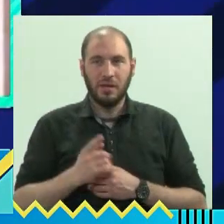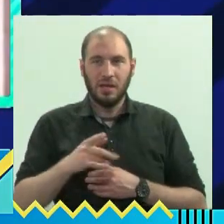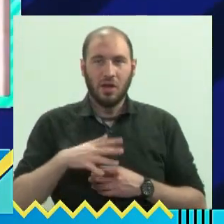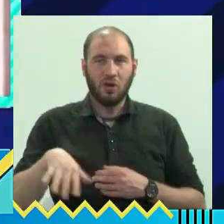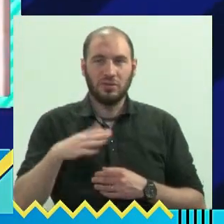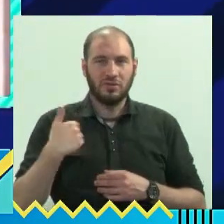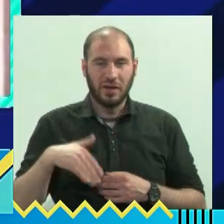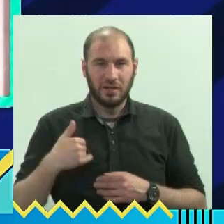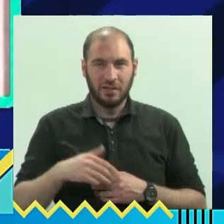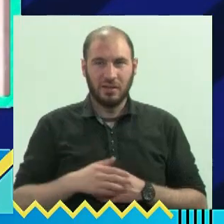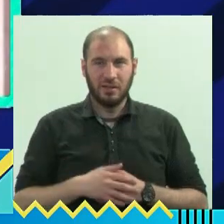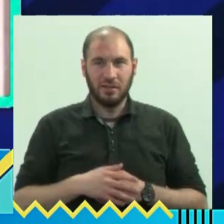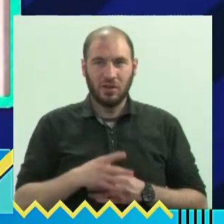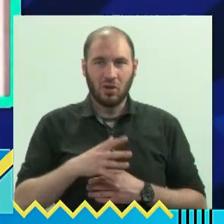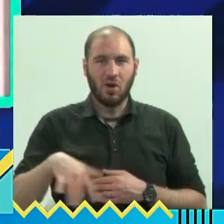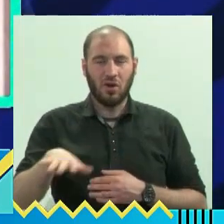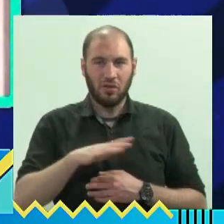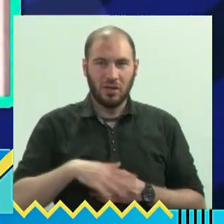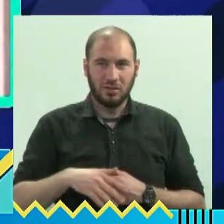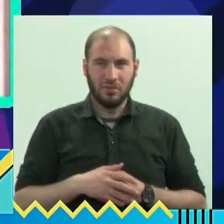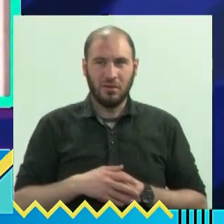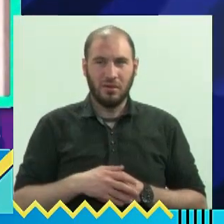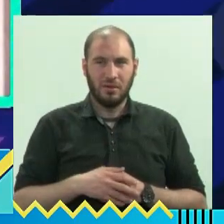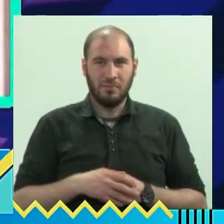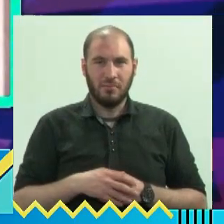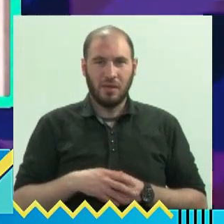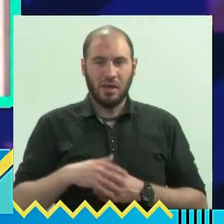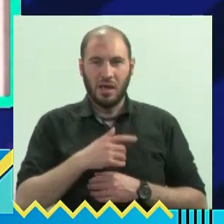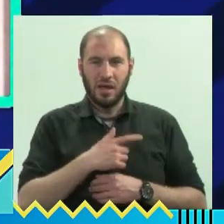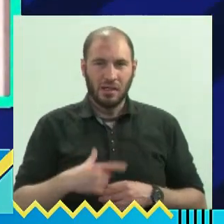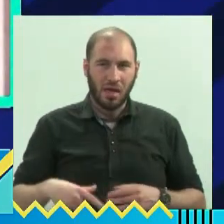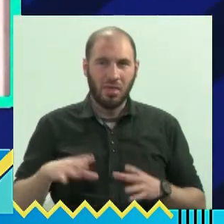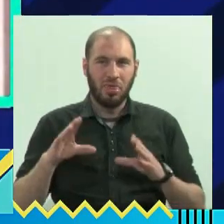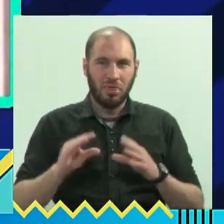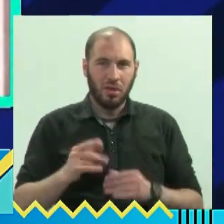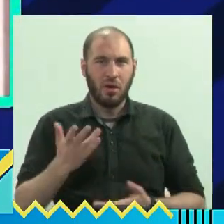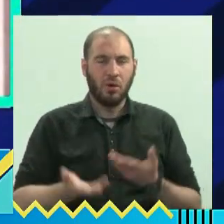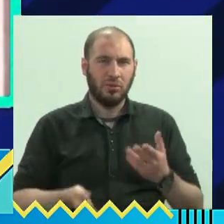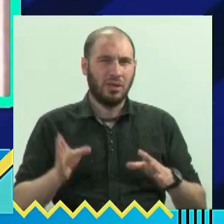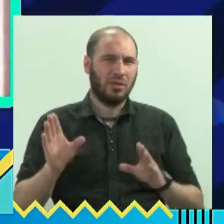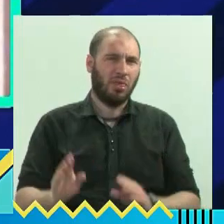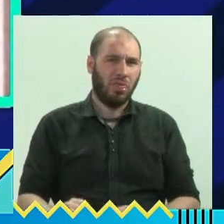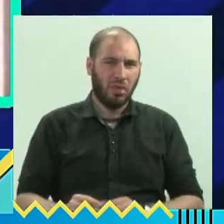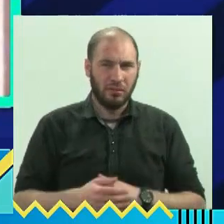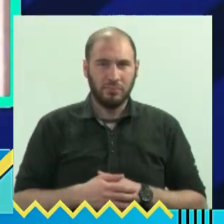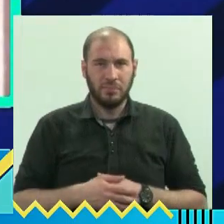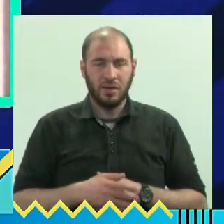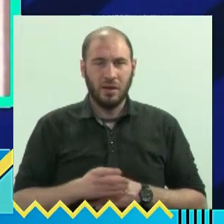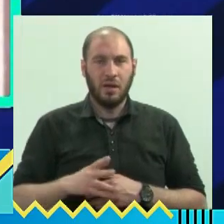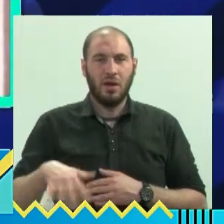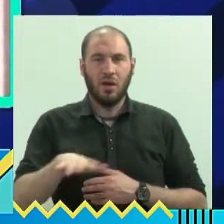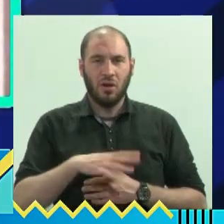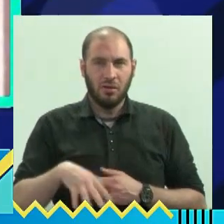de Argentina, en un contexto en donde el Estado era muy débil, no había la justicia era muy débil, un contexto